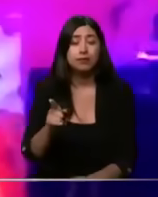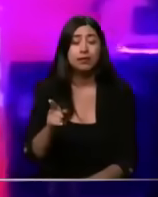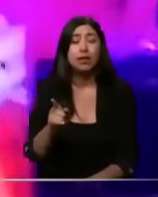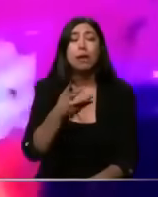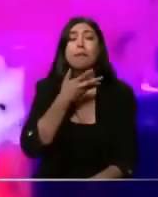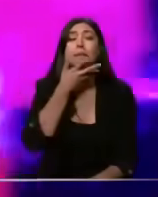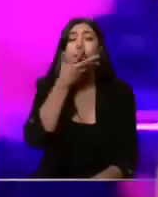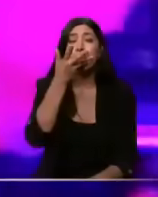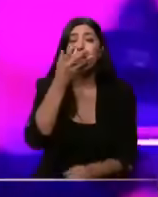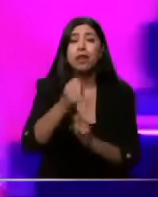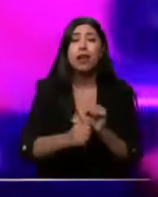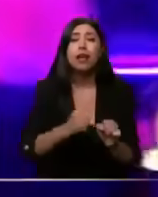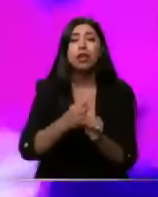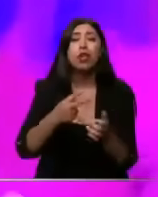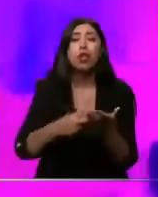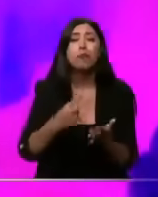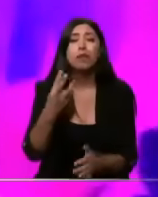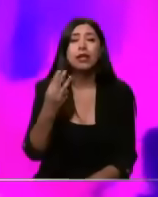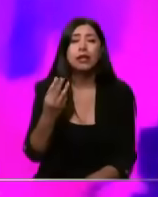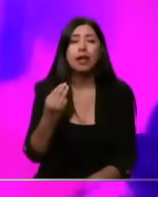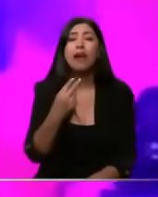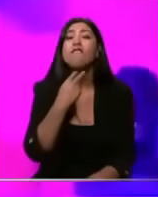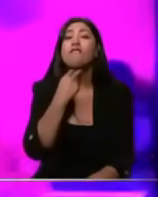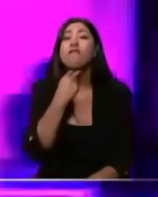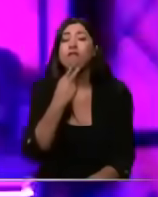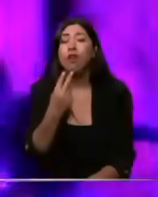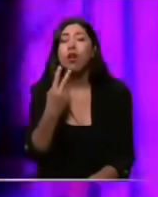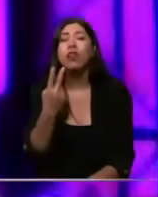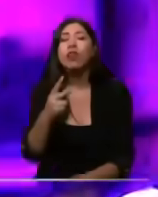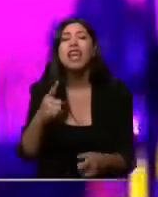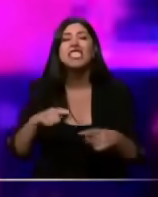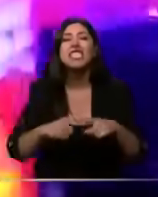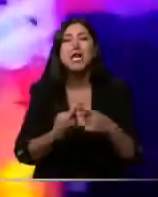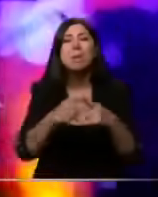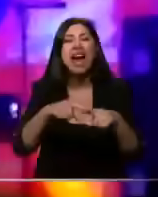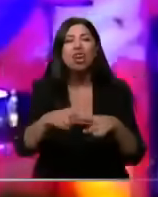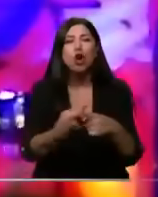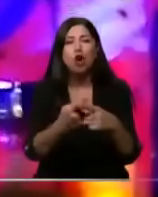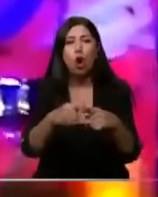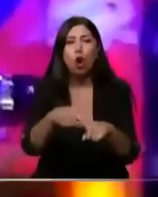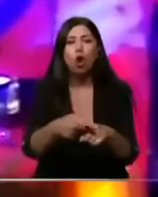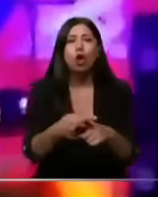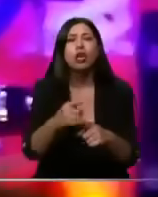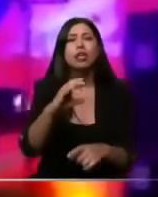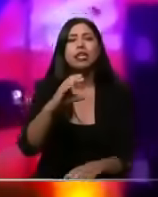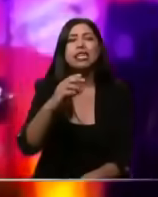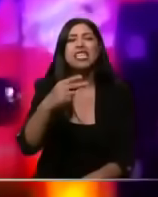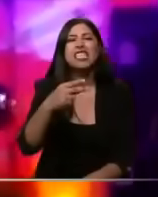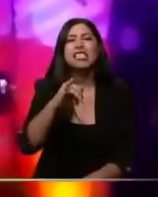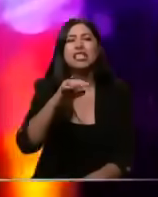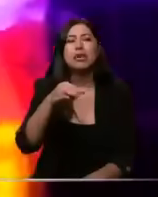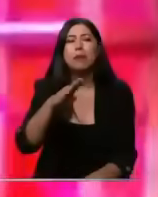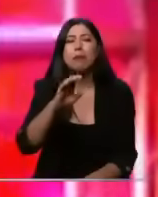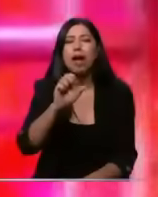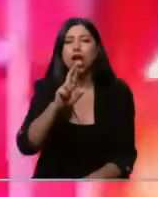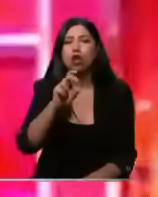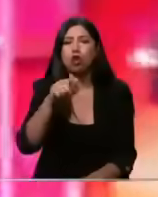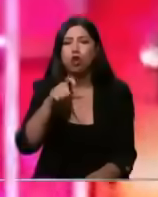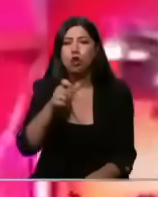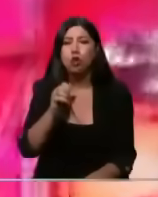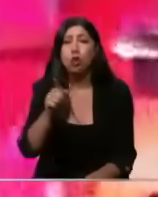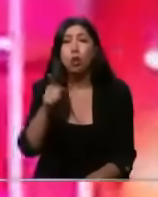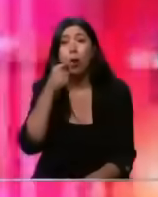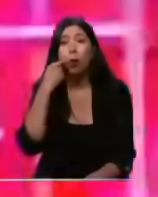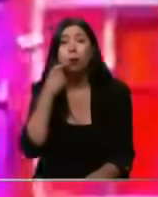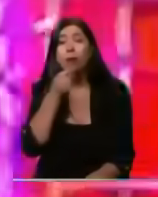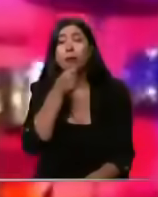año 2013. En el festival Voz de Chimbarongo está a punto de presentarse el grupo Punto 40. Su vocalista